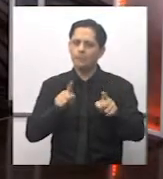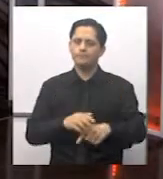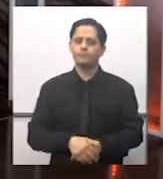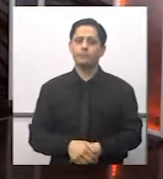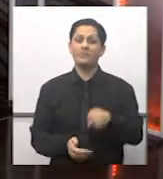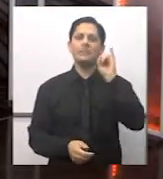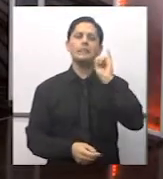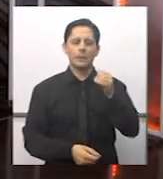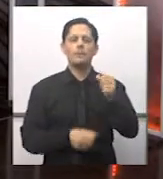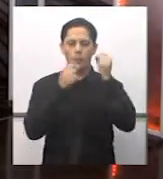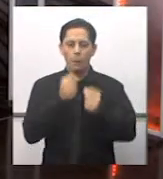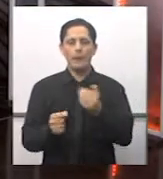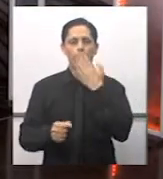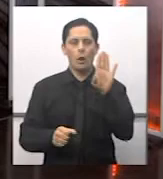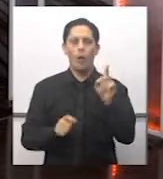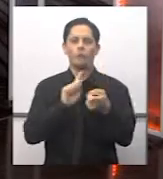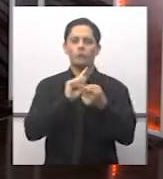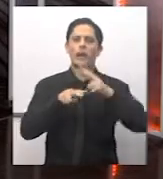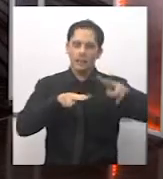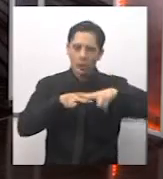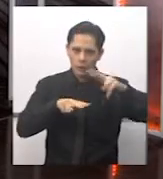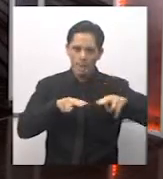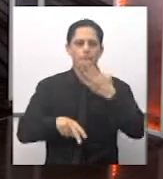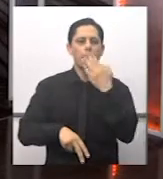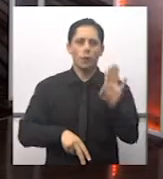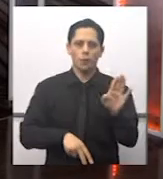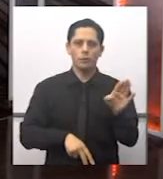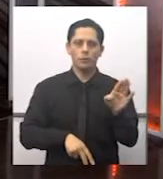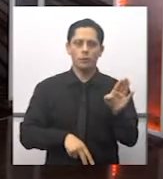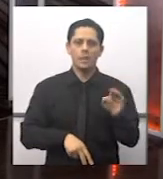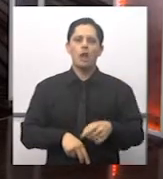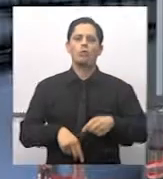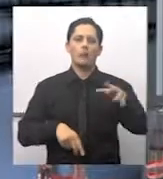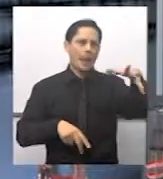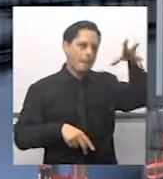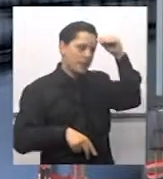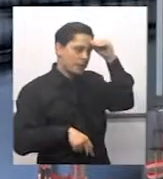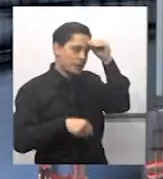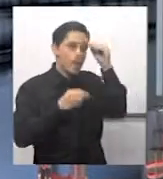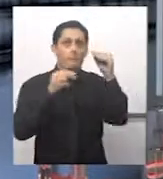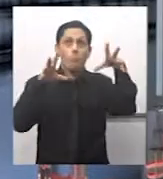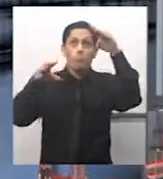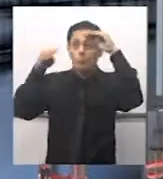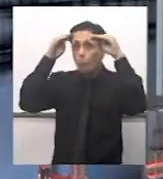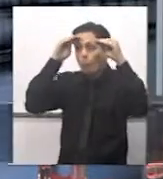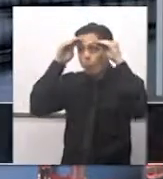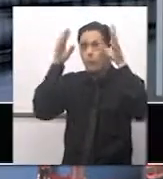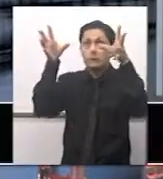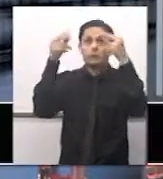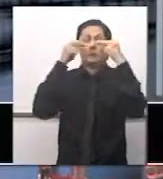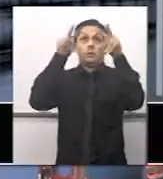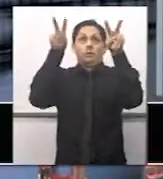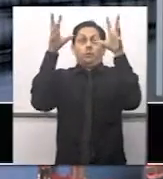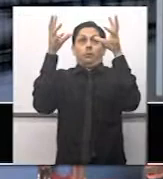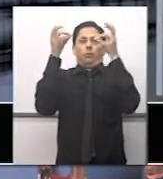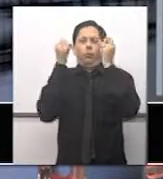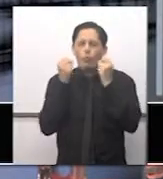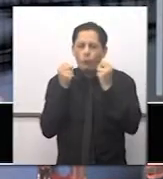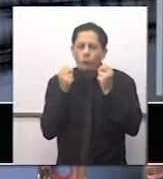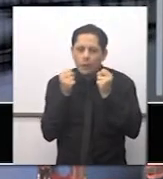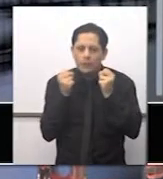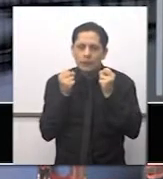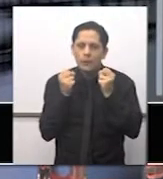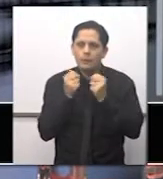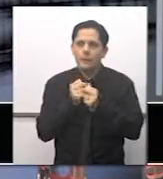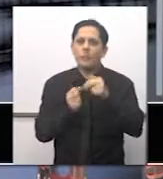Siempre se pueden hacer las cosas mejores. Yo creo que es una experiencia muy fuerte, muy intensa, pero y